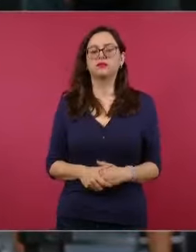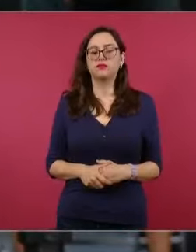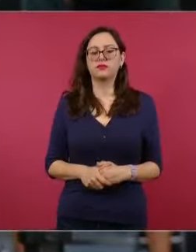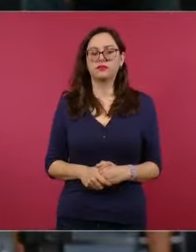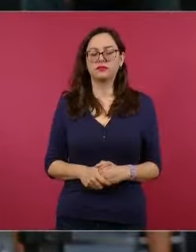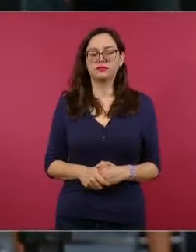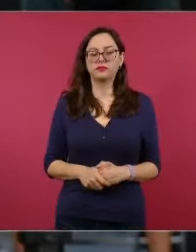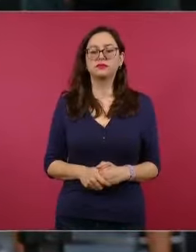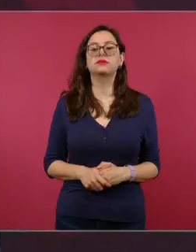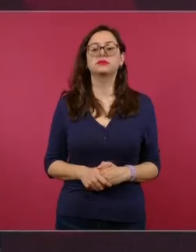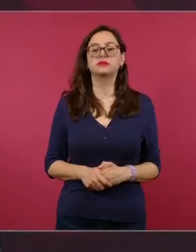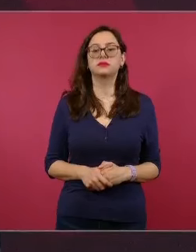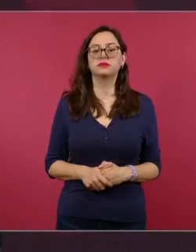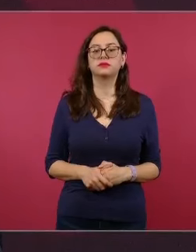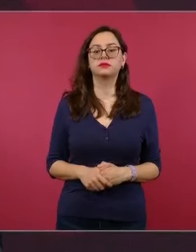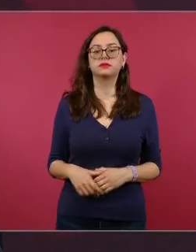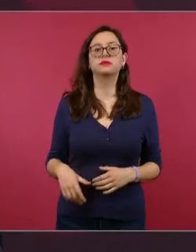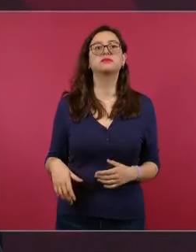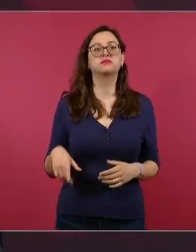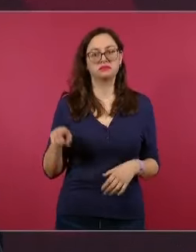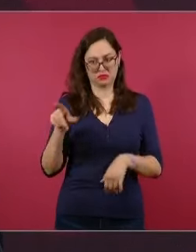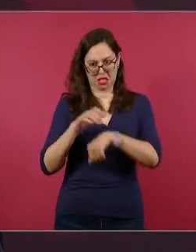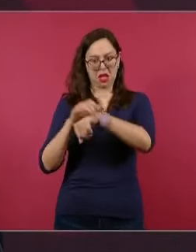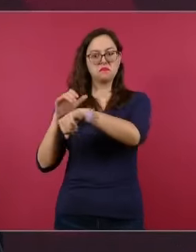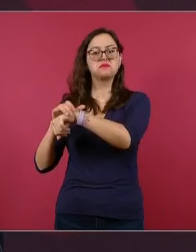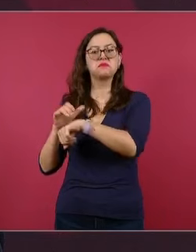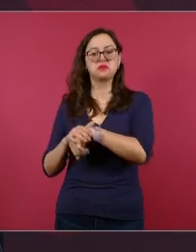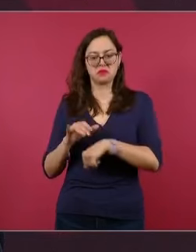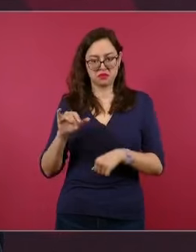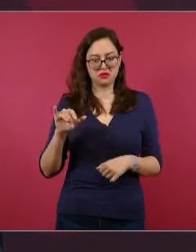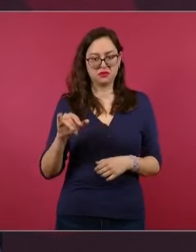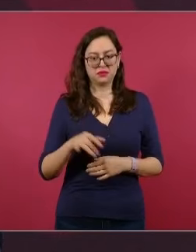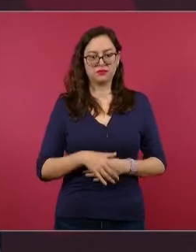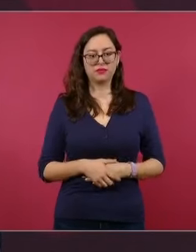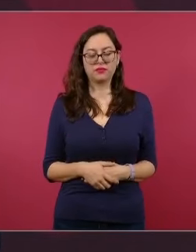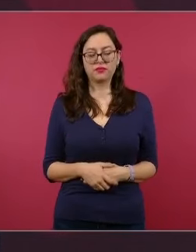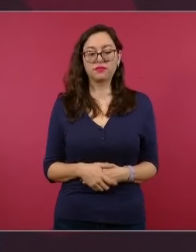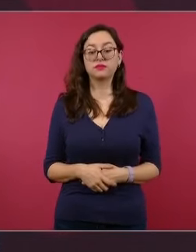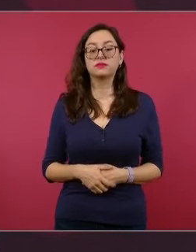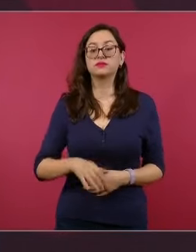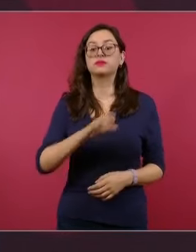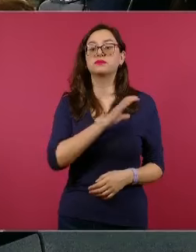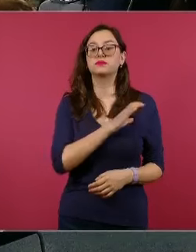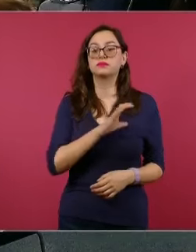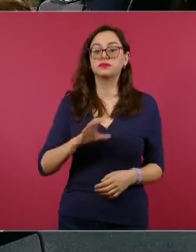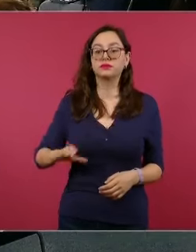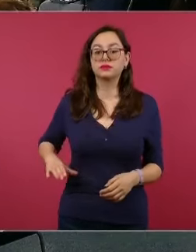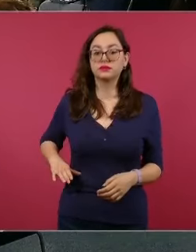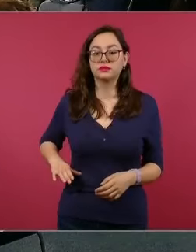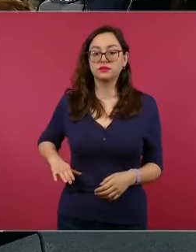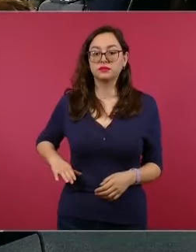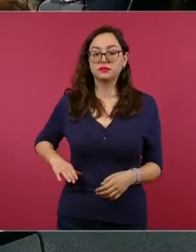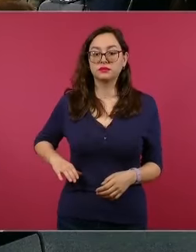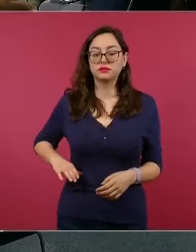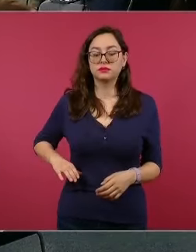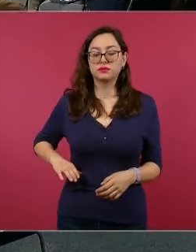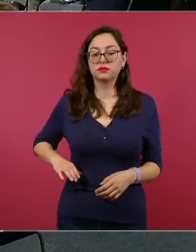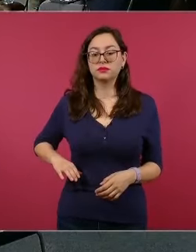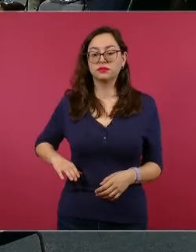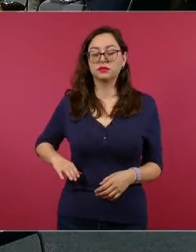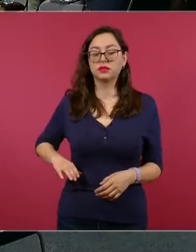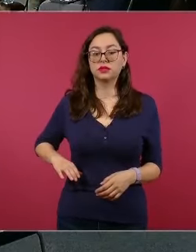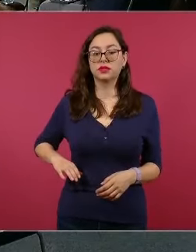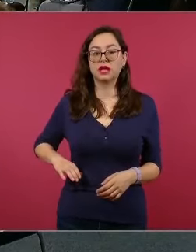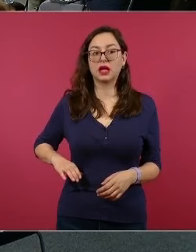Barrera sí los candidatos Sergio Gutiérrez lunas dónde está los candidatos eran